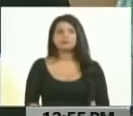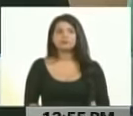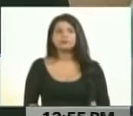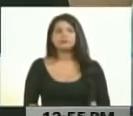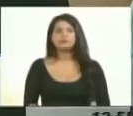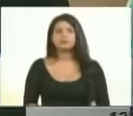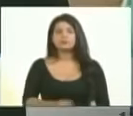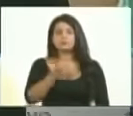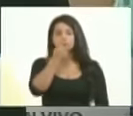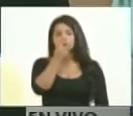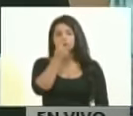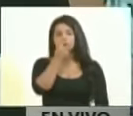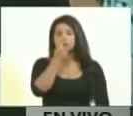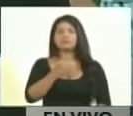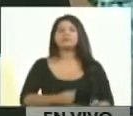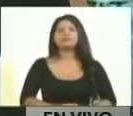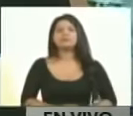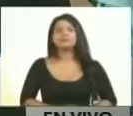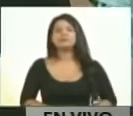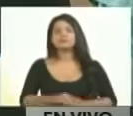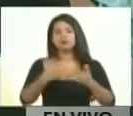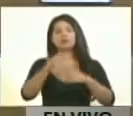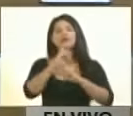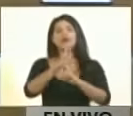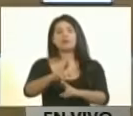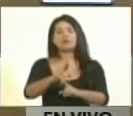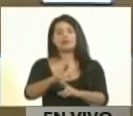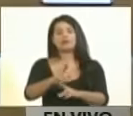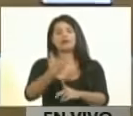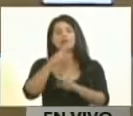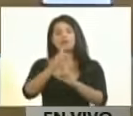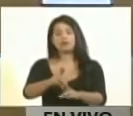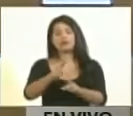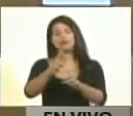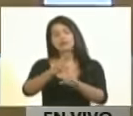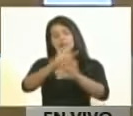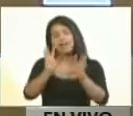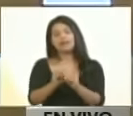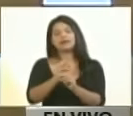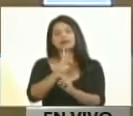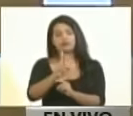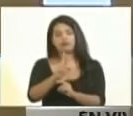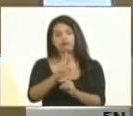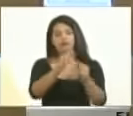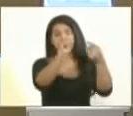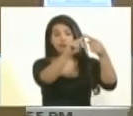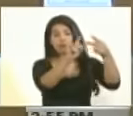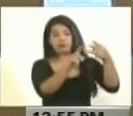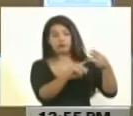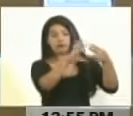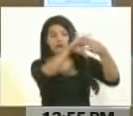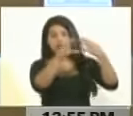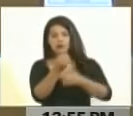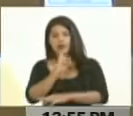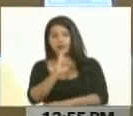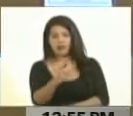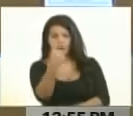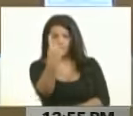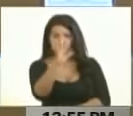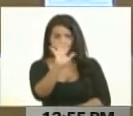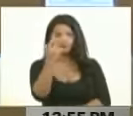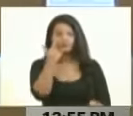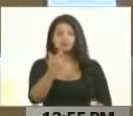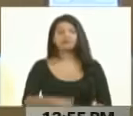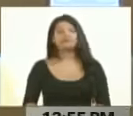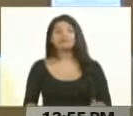Bueno, creo en una pregunta, en una respuesta te voy a abarcar varias preguntas, ¿no? Frente a esta grave infracción que han cometido